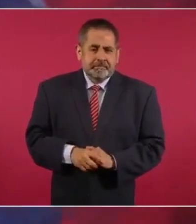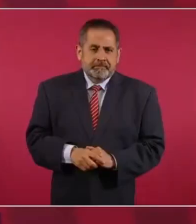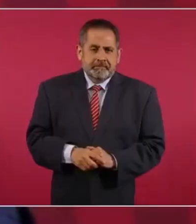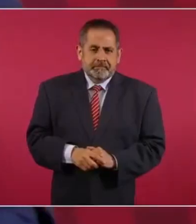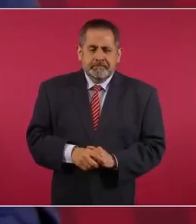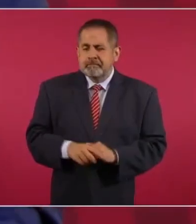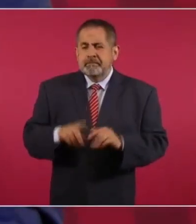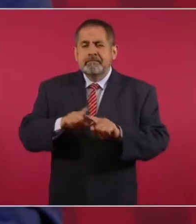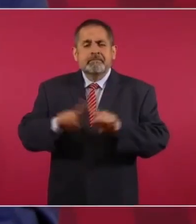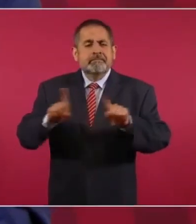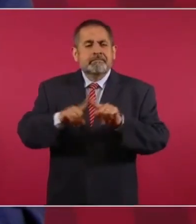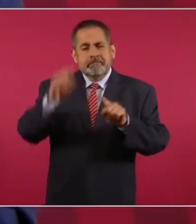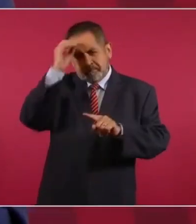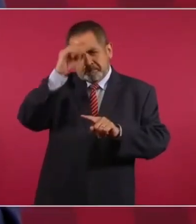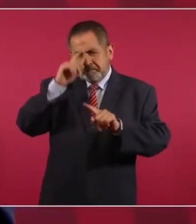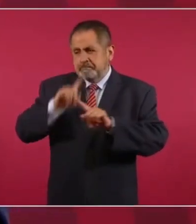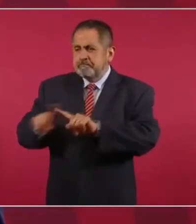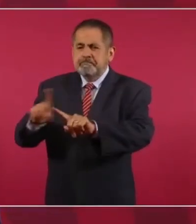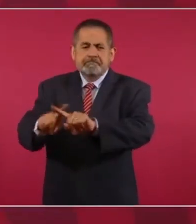pluralidad.